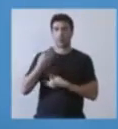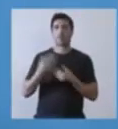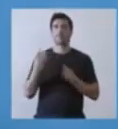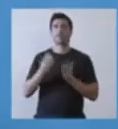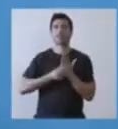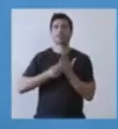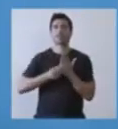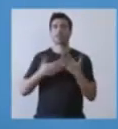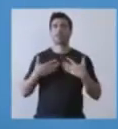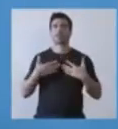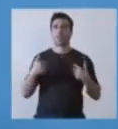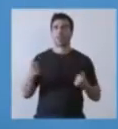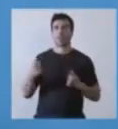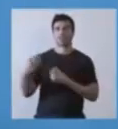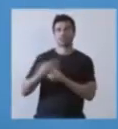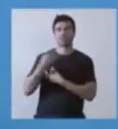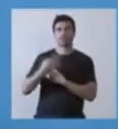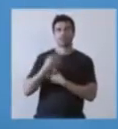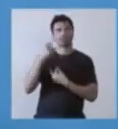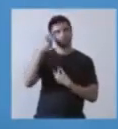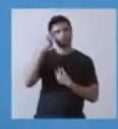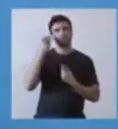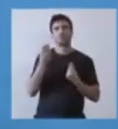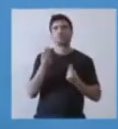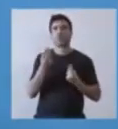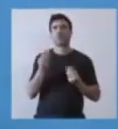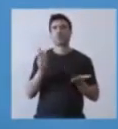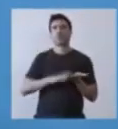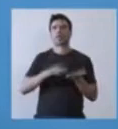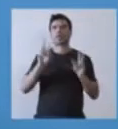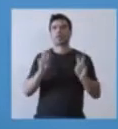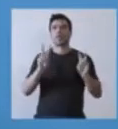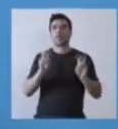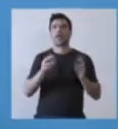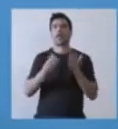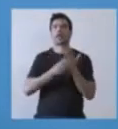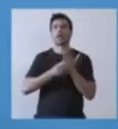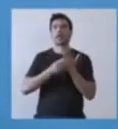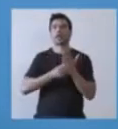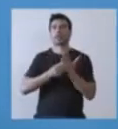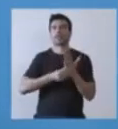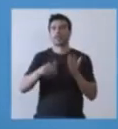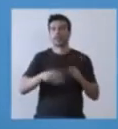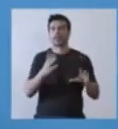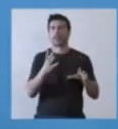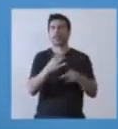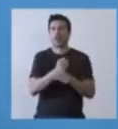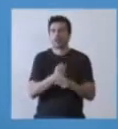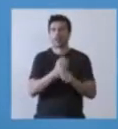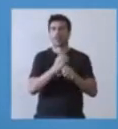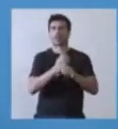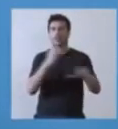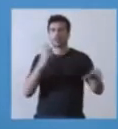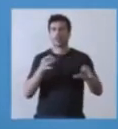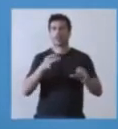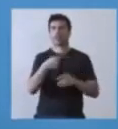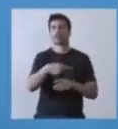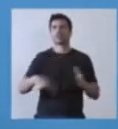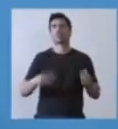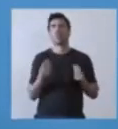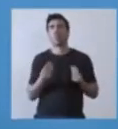respecto de la restricción en el material del transporte para todo el país desde hasta el día